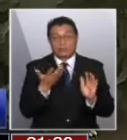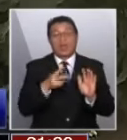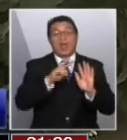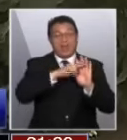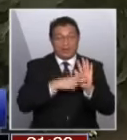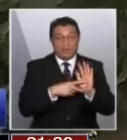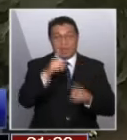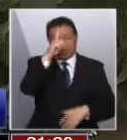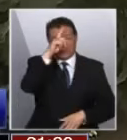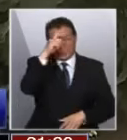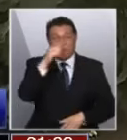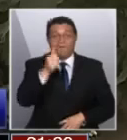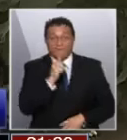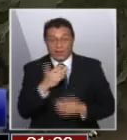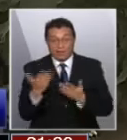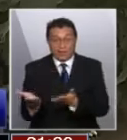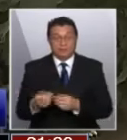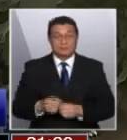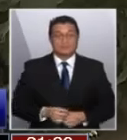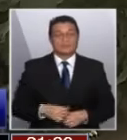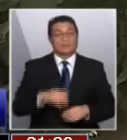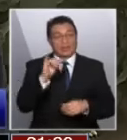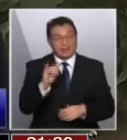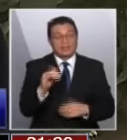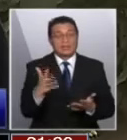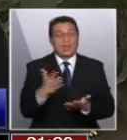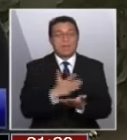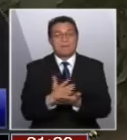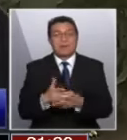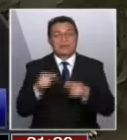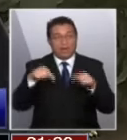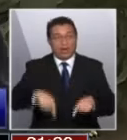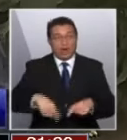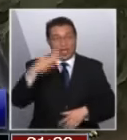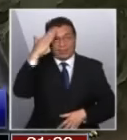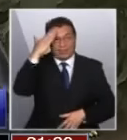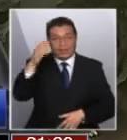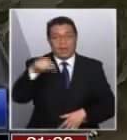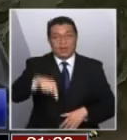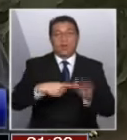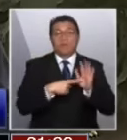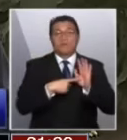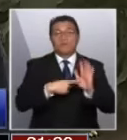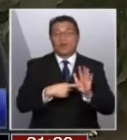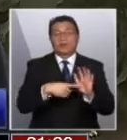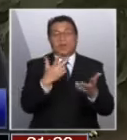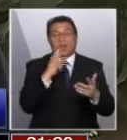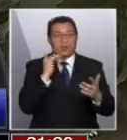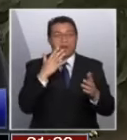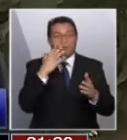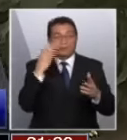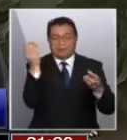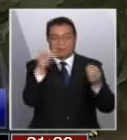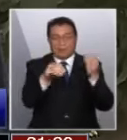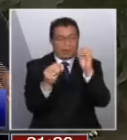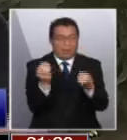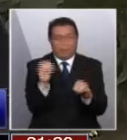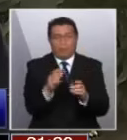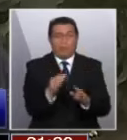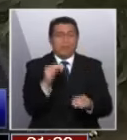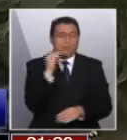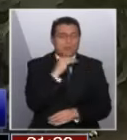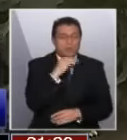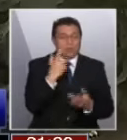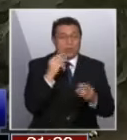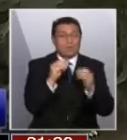reforma a la salud que no se ha hecho y lo que pasa es que hoy día se demuestre una improvisación tan Clara Como por